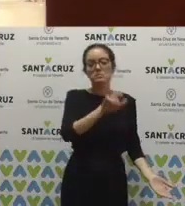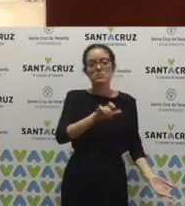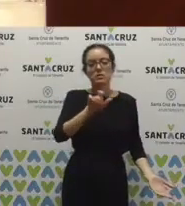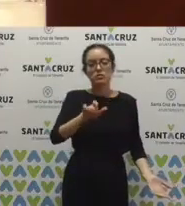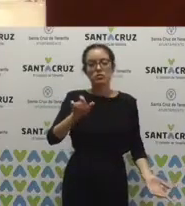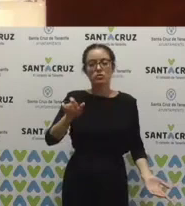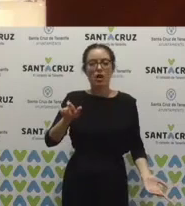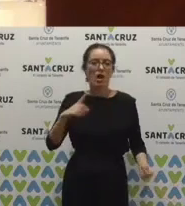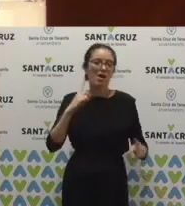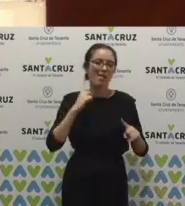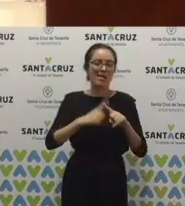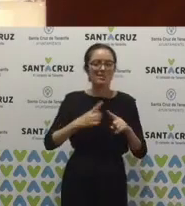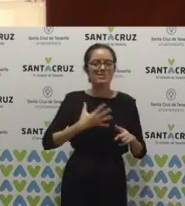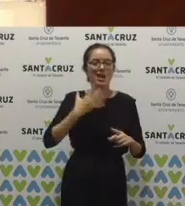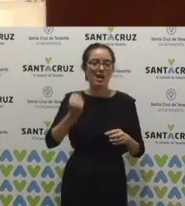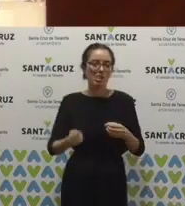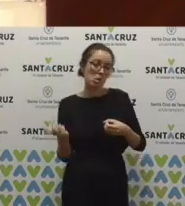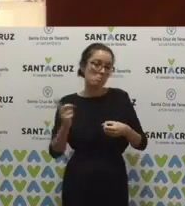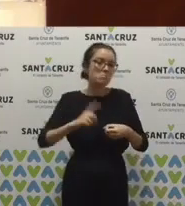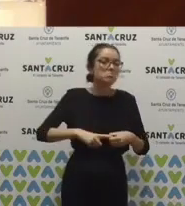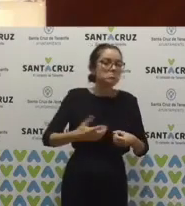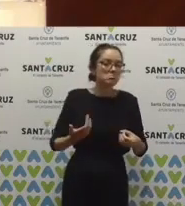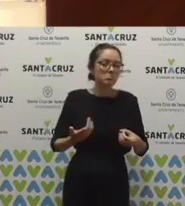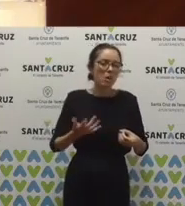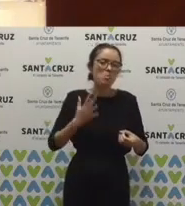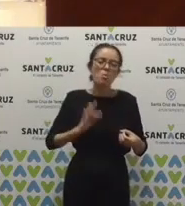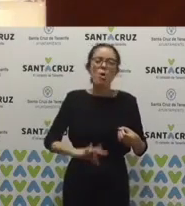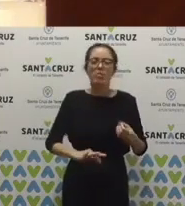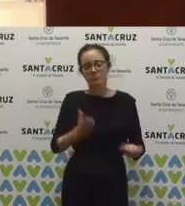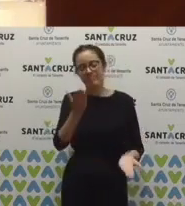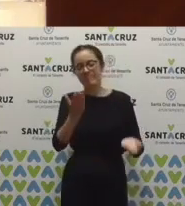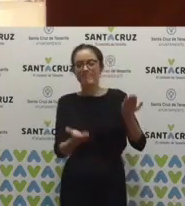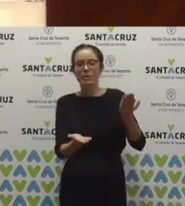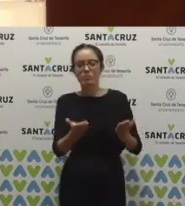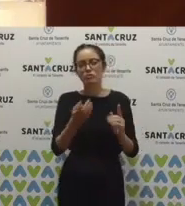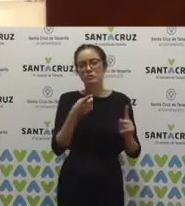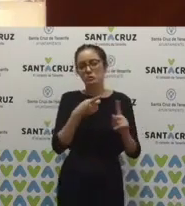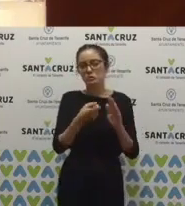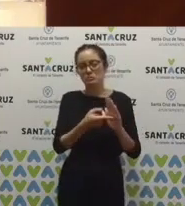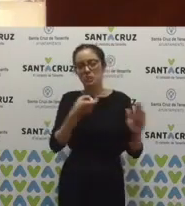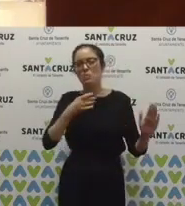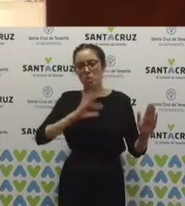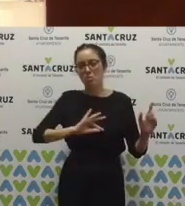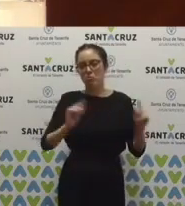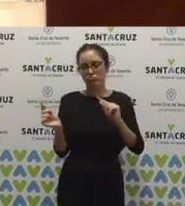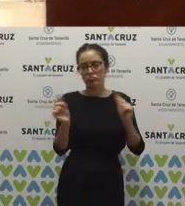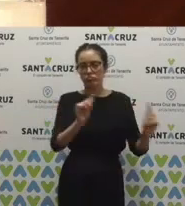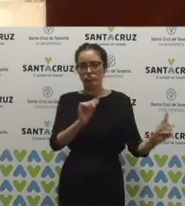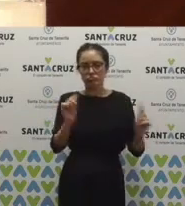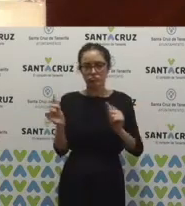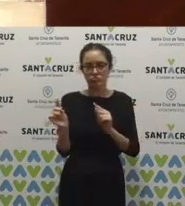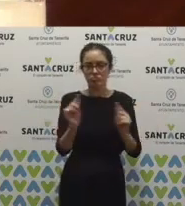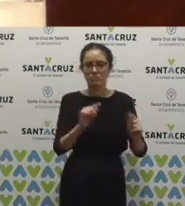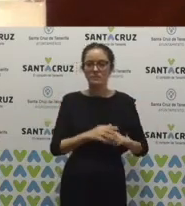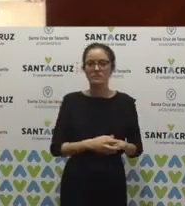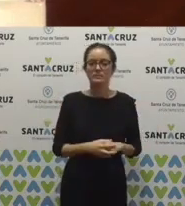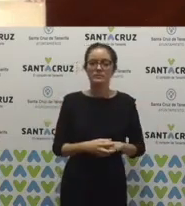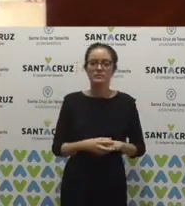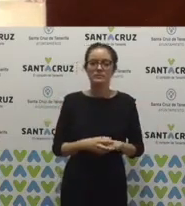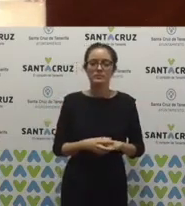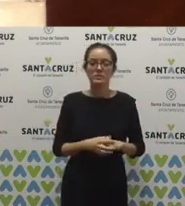ex alcaldes desde nuestro punto de vista es cuestionable y en todo caso discutible sin alegra porque no lo voy a leer el